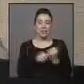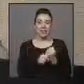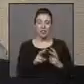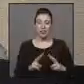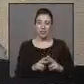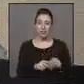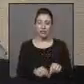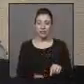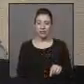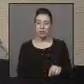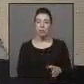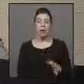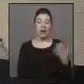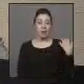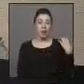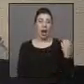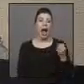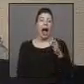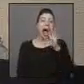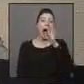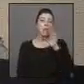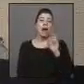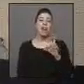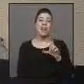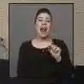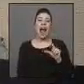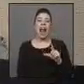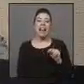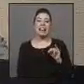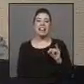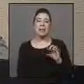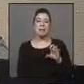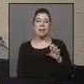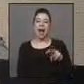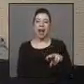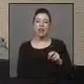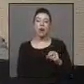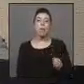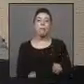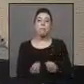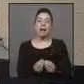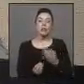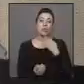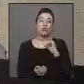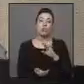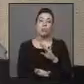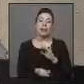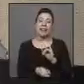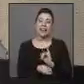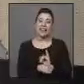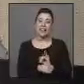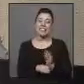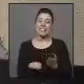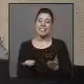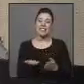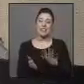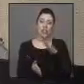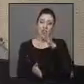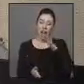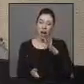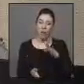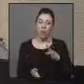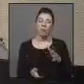la irresponsabilidad de esta empresa, Aguas del Altiplano, se ve reforzada cuando la Superintendencia de Servicios Sanitarios